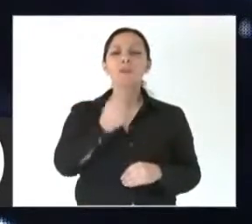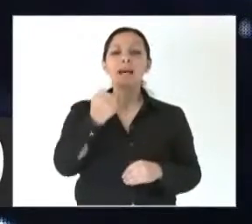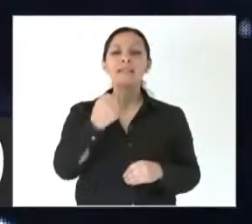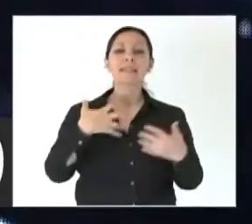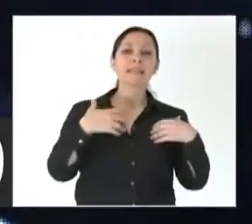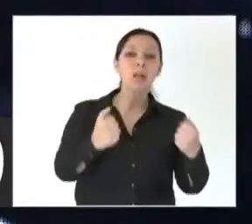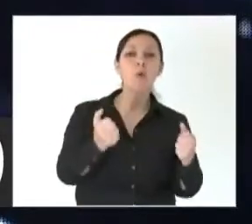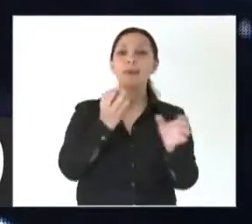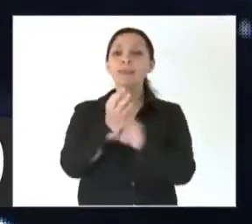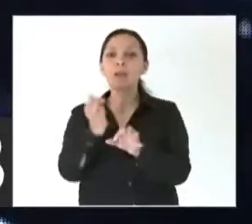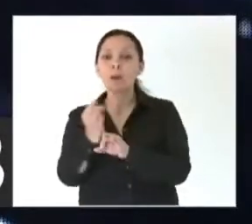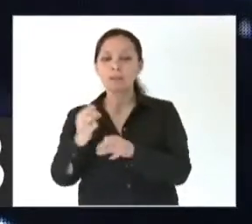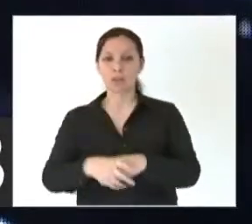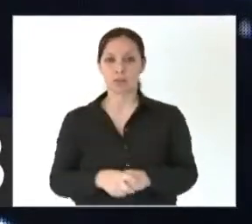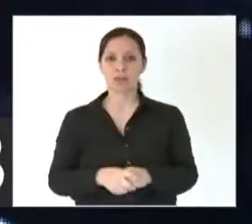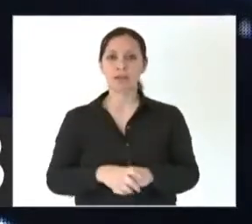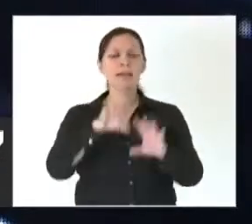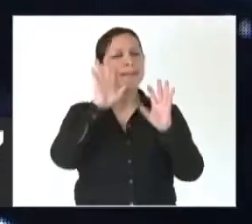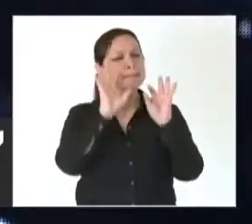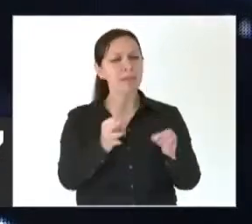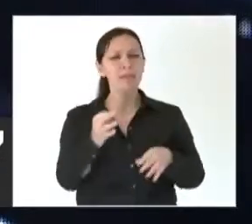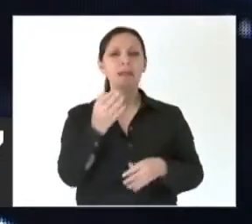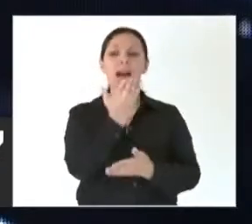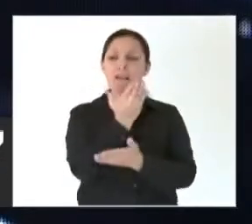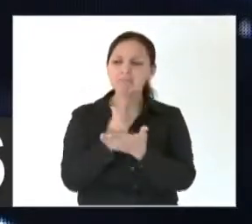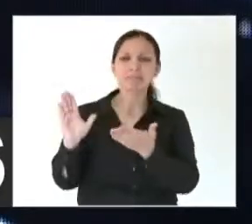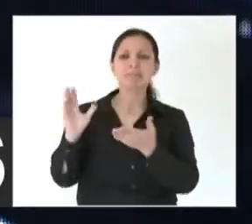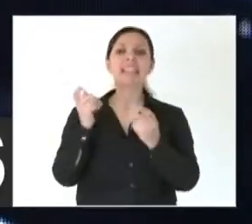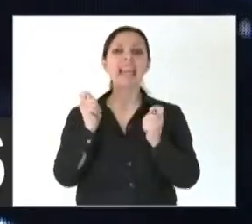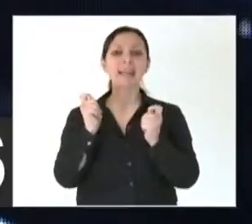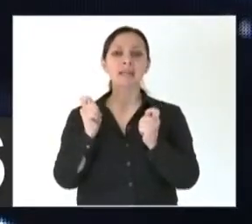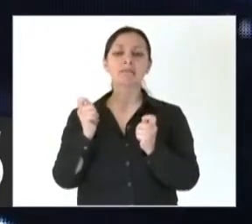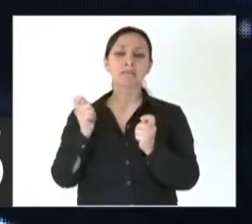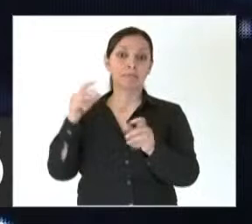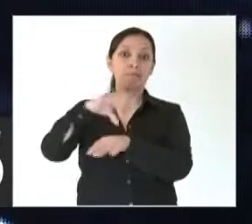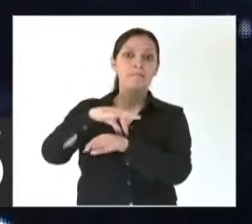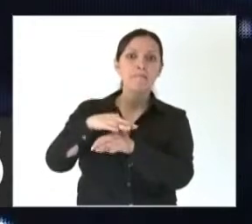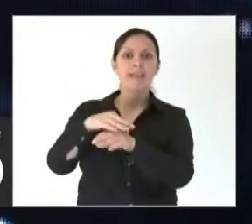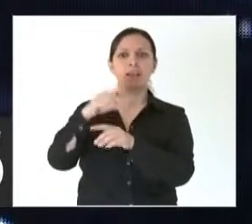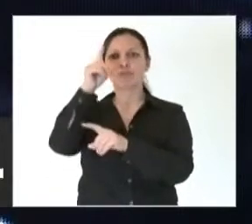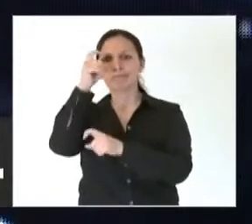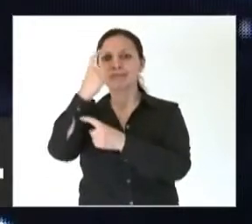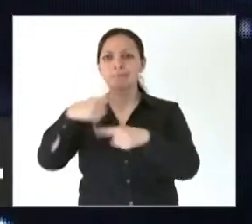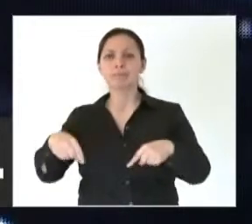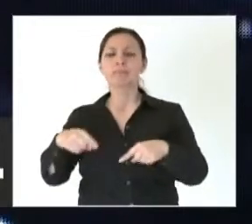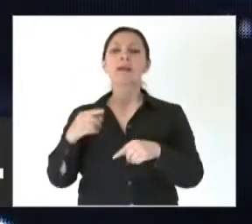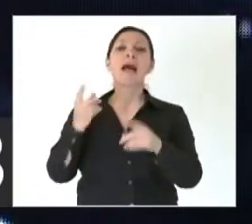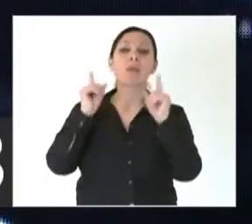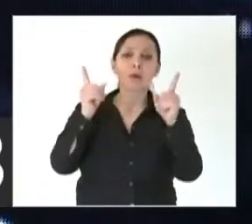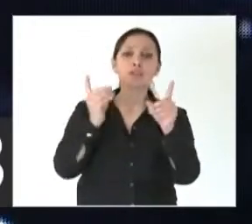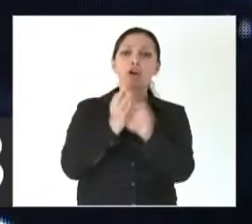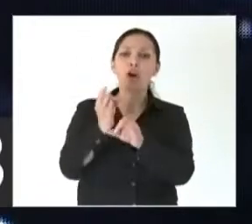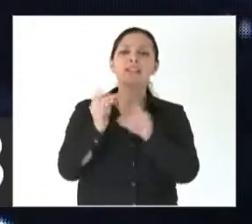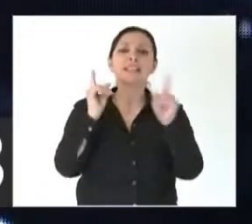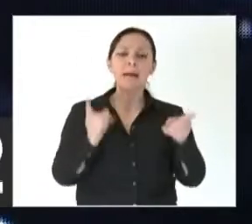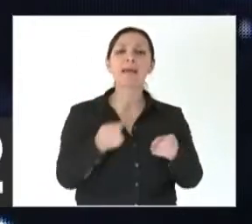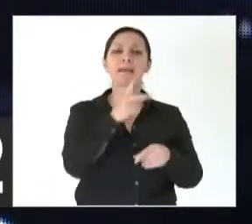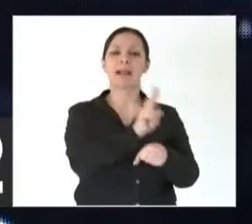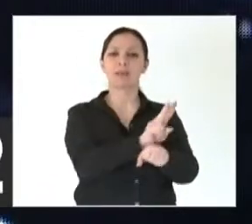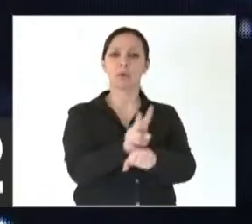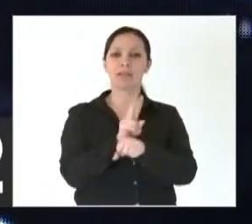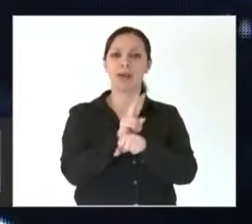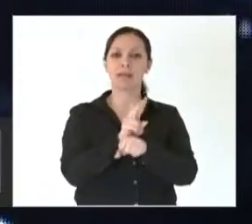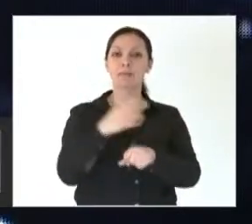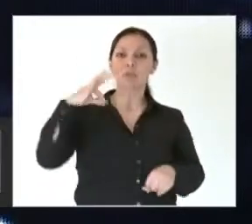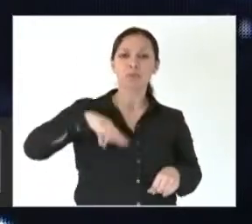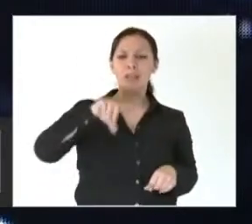de la educación y claramente los que están dejados de lado son el personal de la salud de la educación y también de la seguridad que tienen salarios indignos nosotros